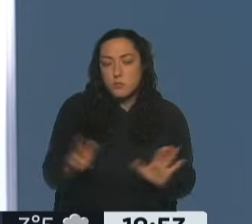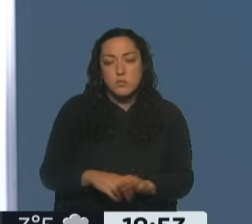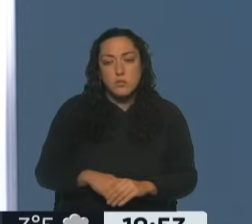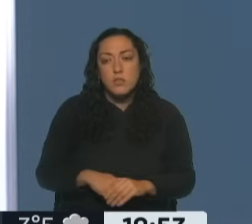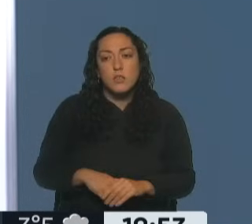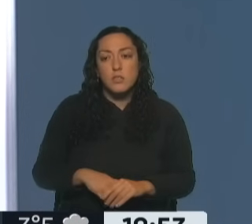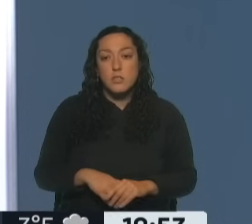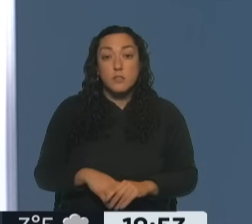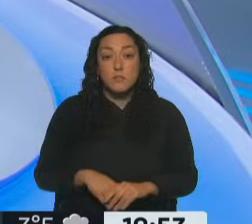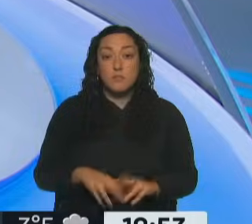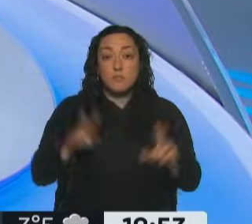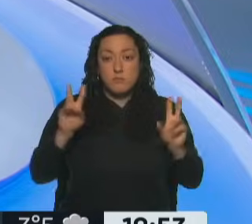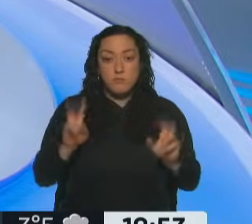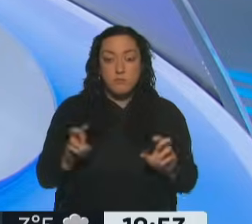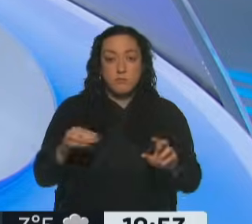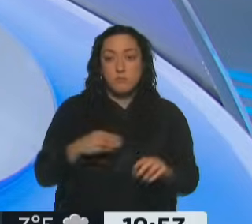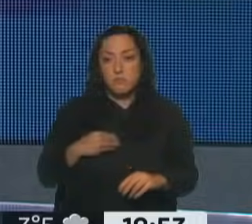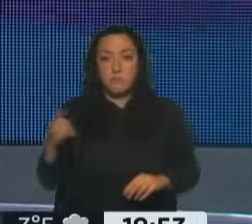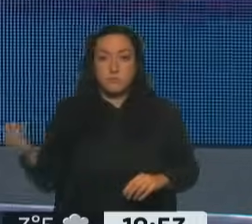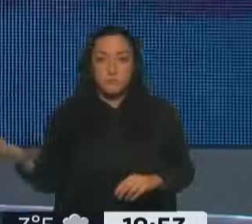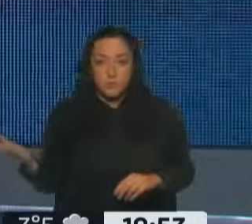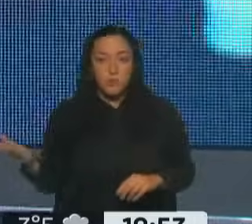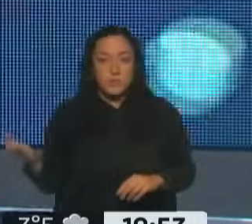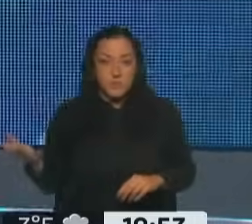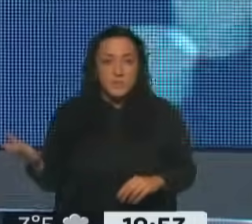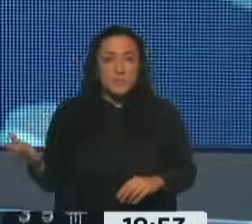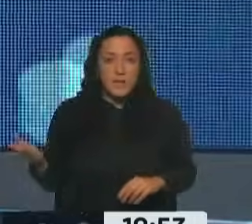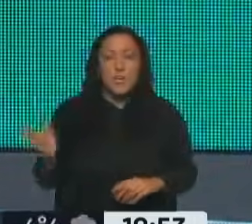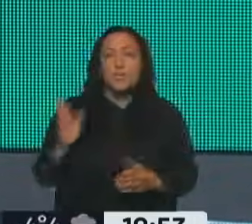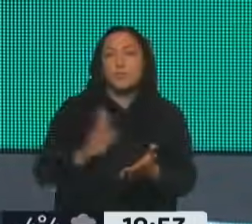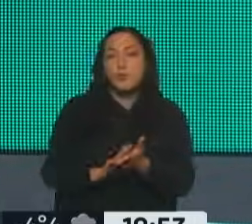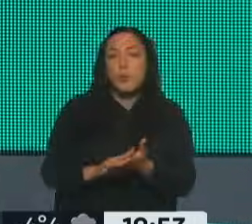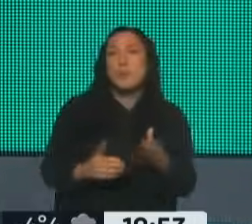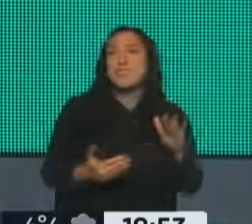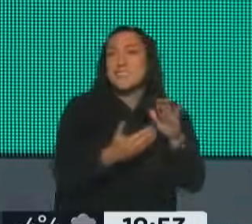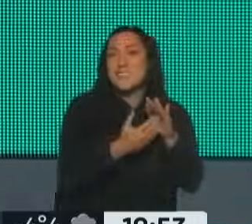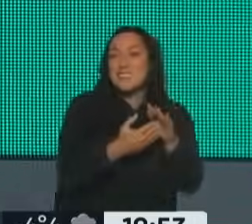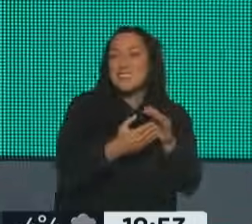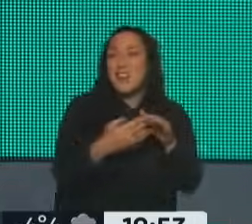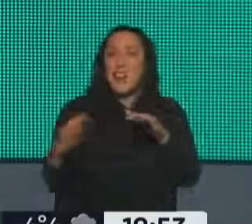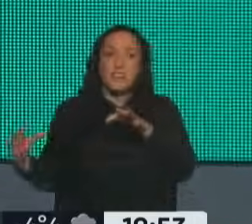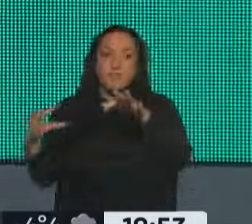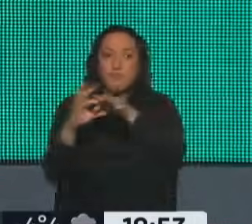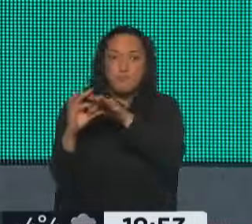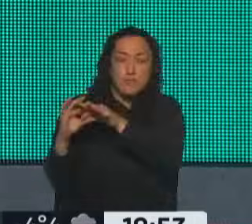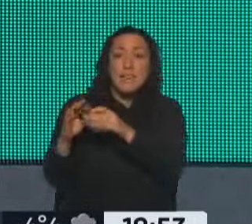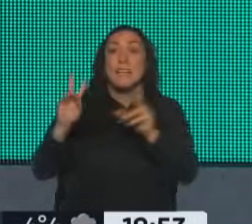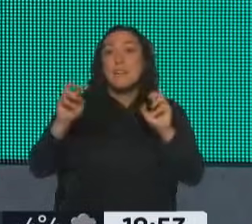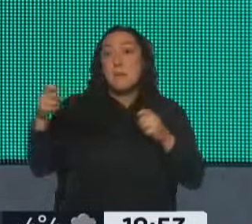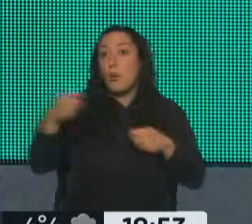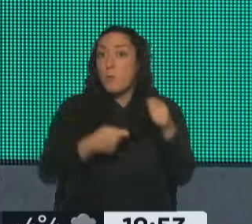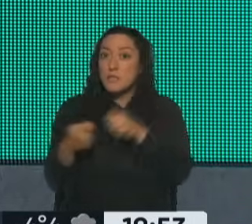al tema del ida y vuelta de la provincia de Buenos Aires, vos Luis, y lo demandante del Poder Central. El tema de la coparticipación va a ser toda una cuestión,